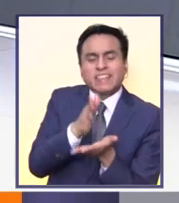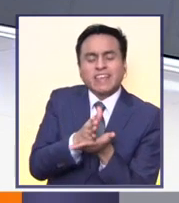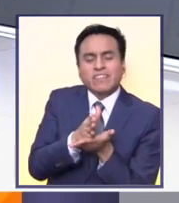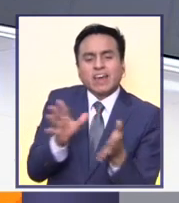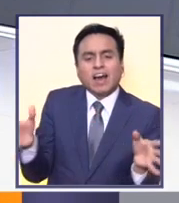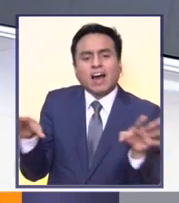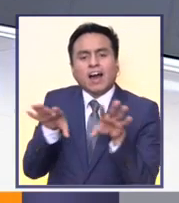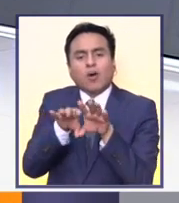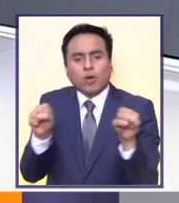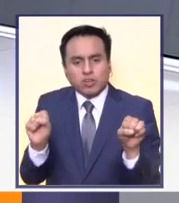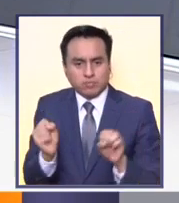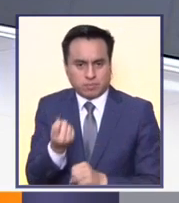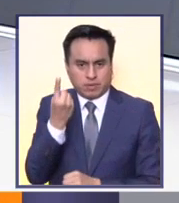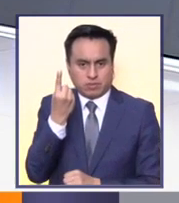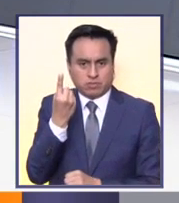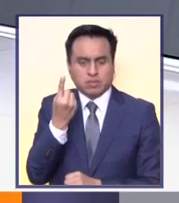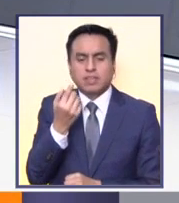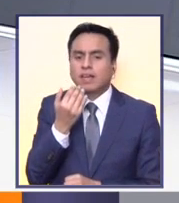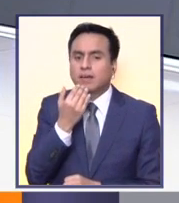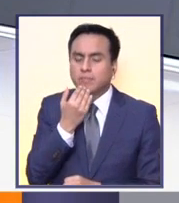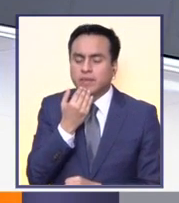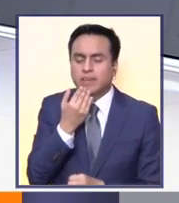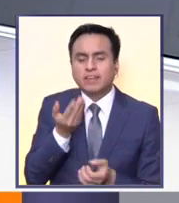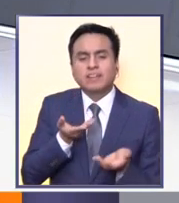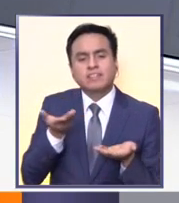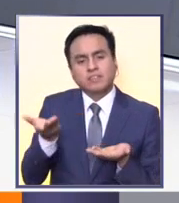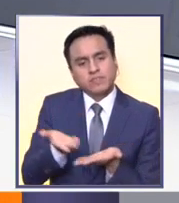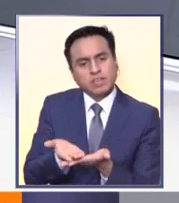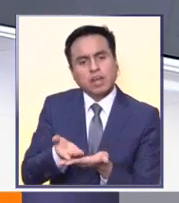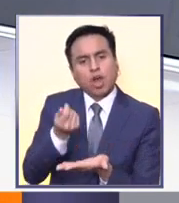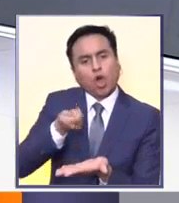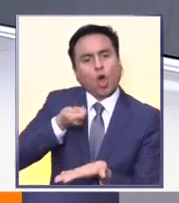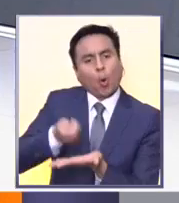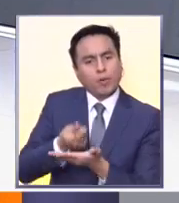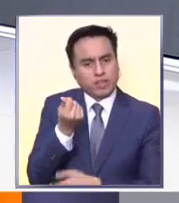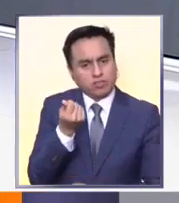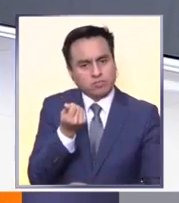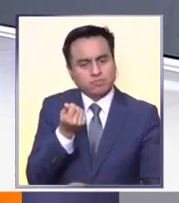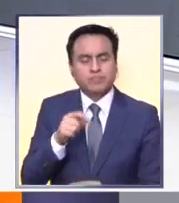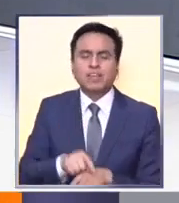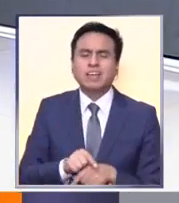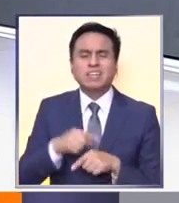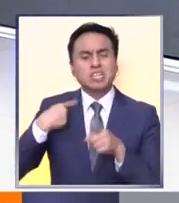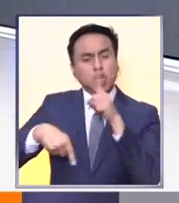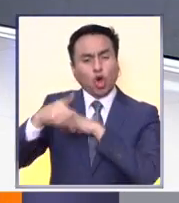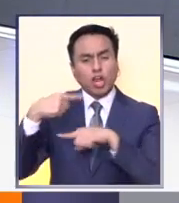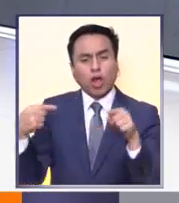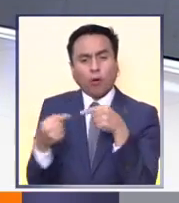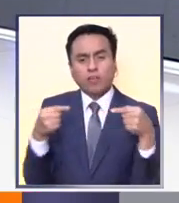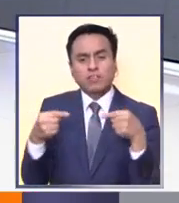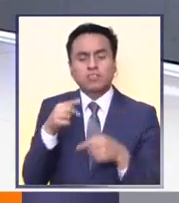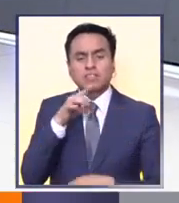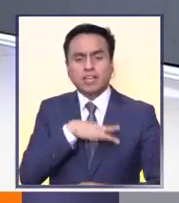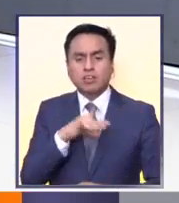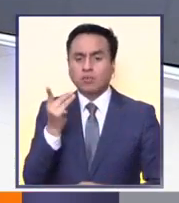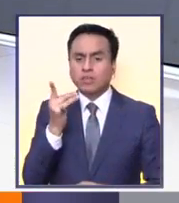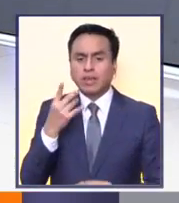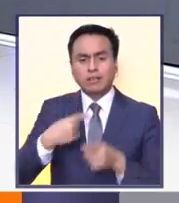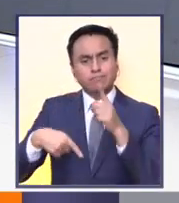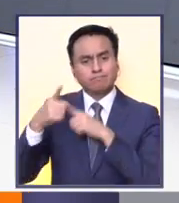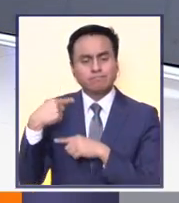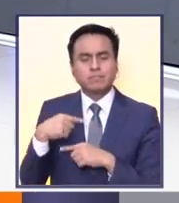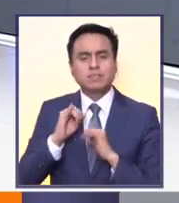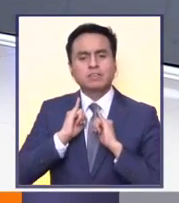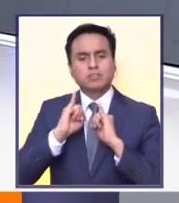acuerdo a un acuerdo y además recibir una compensación. La historia de este conflicto chileno-boliviano en la